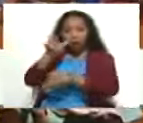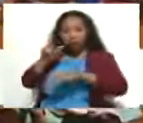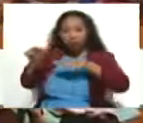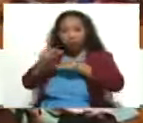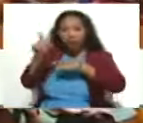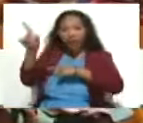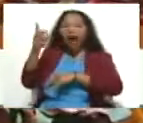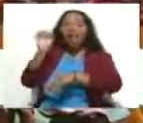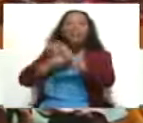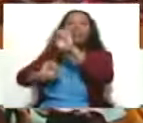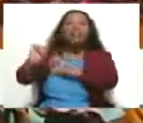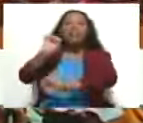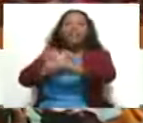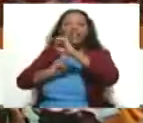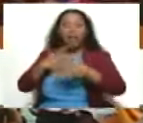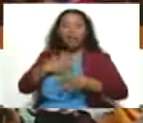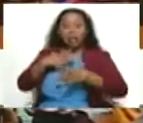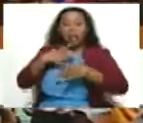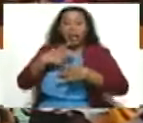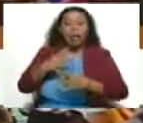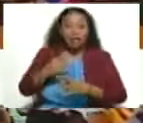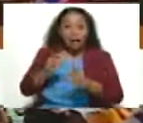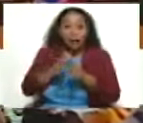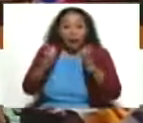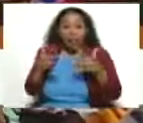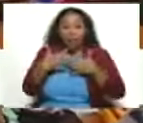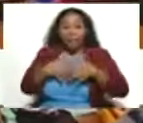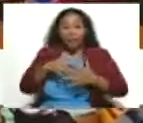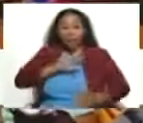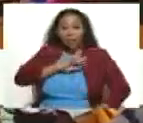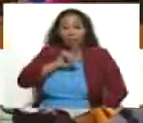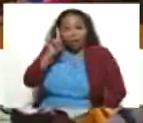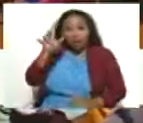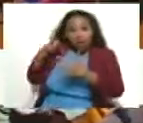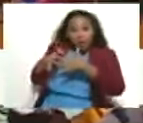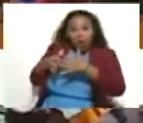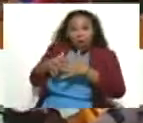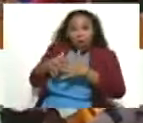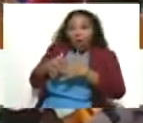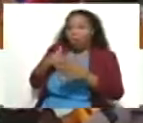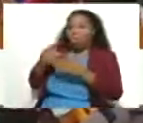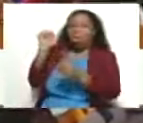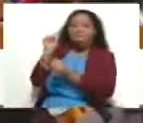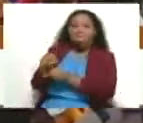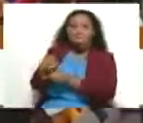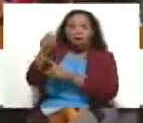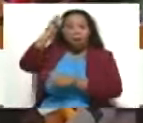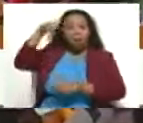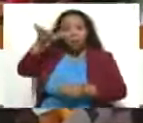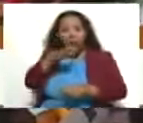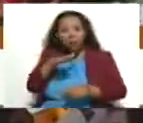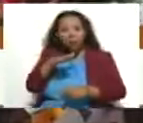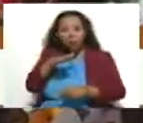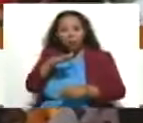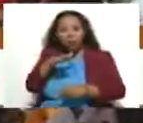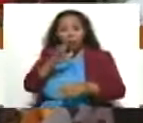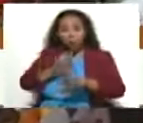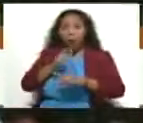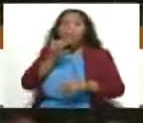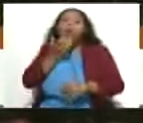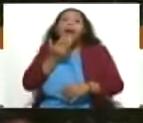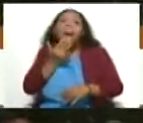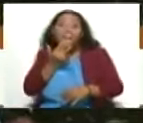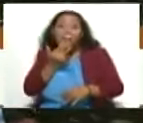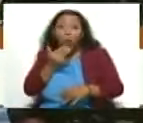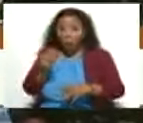transnacionales petroleras, de las grandes corporaciones. Él no le importa a su pueblo, porque si a él le importara a su pueblo,